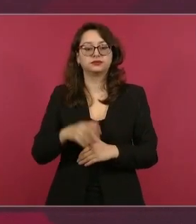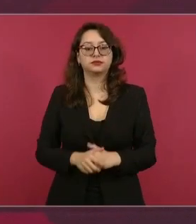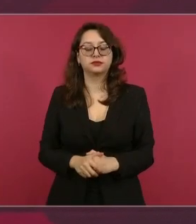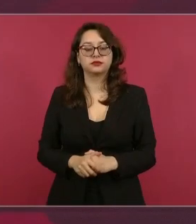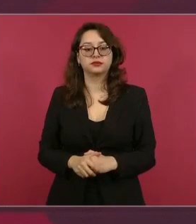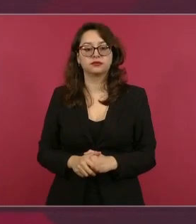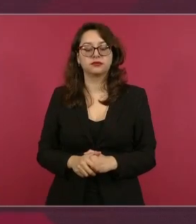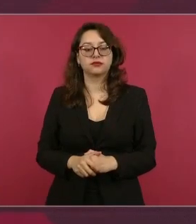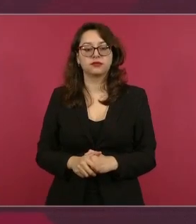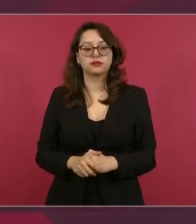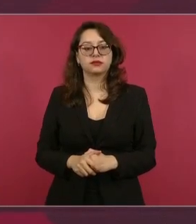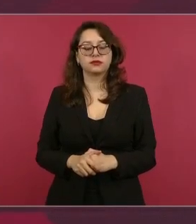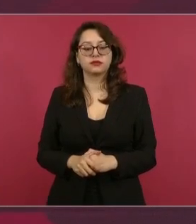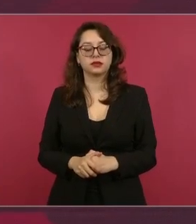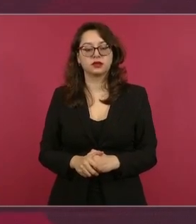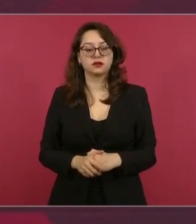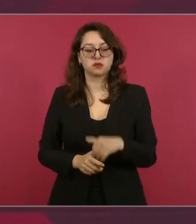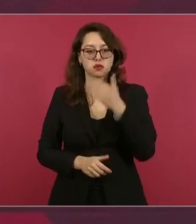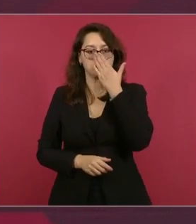Además,